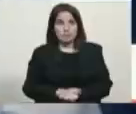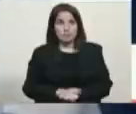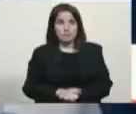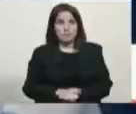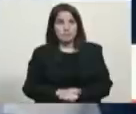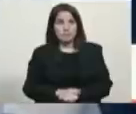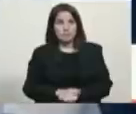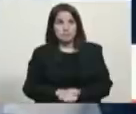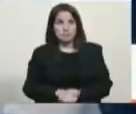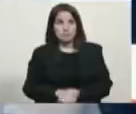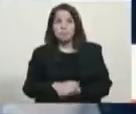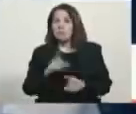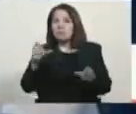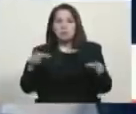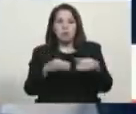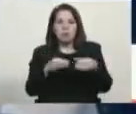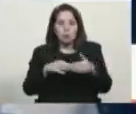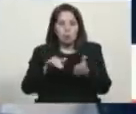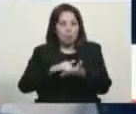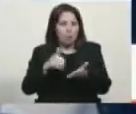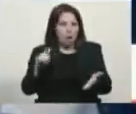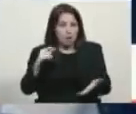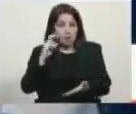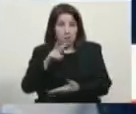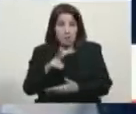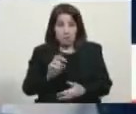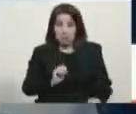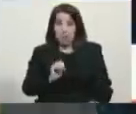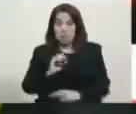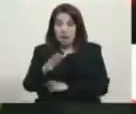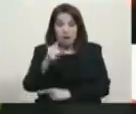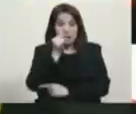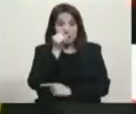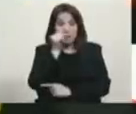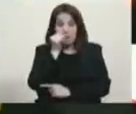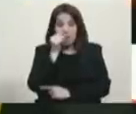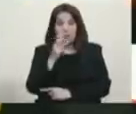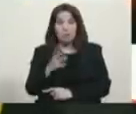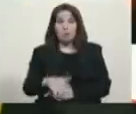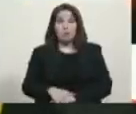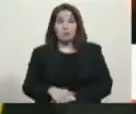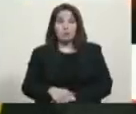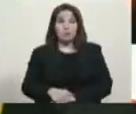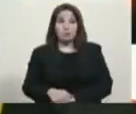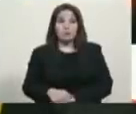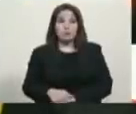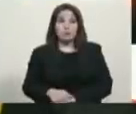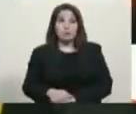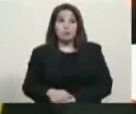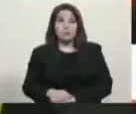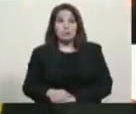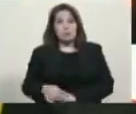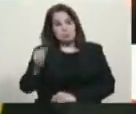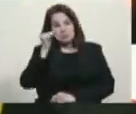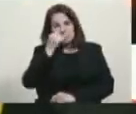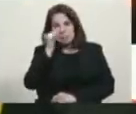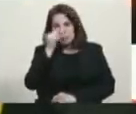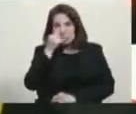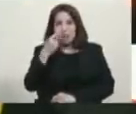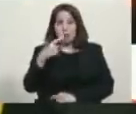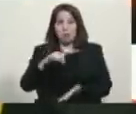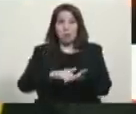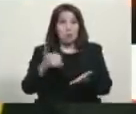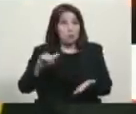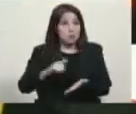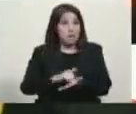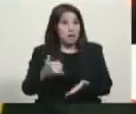Dame tu grupo de WhatsApp para mandarte video. Se la moda, videíto. ¿Viste? Te llegó por el WhatsApp, ya te lo